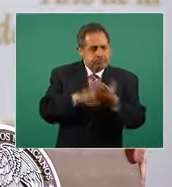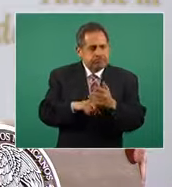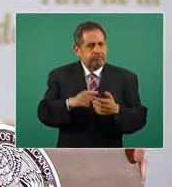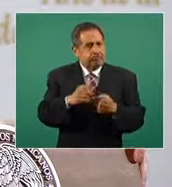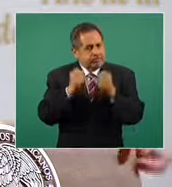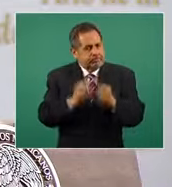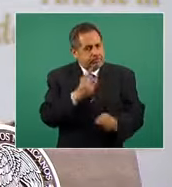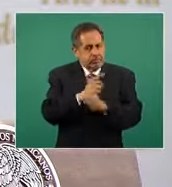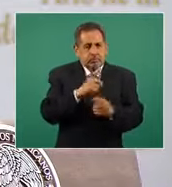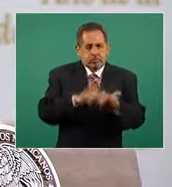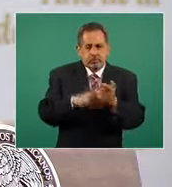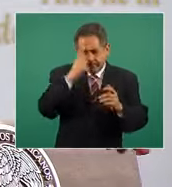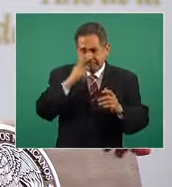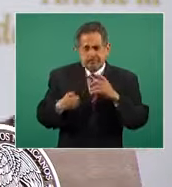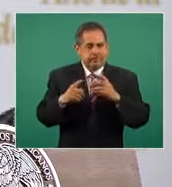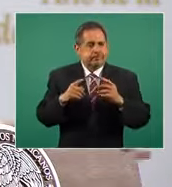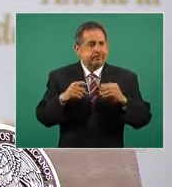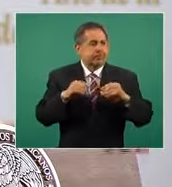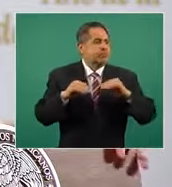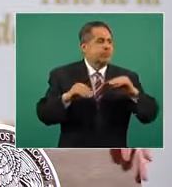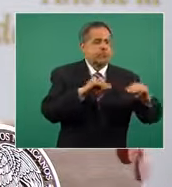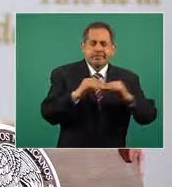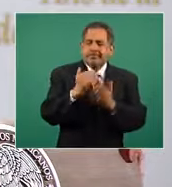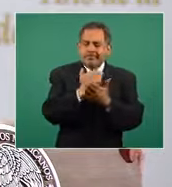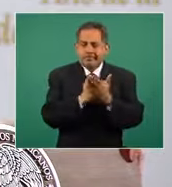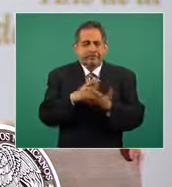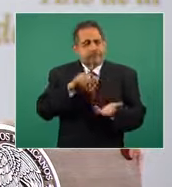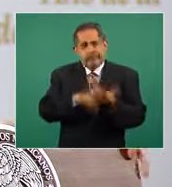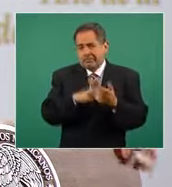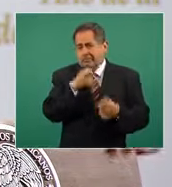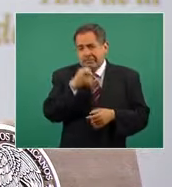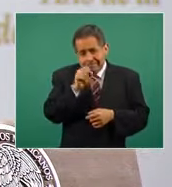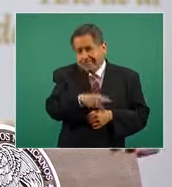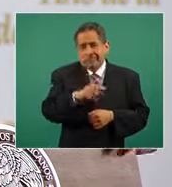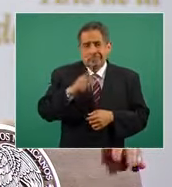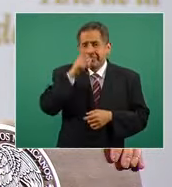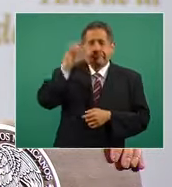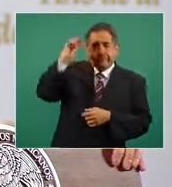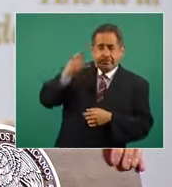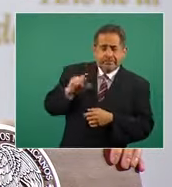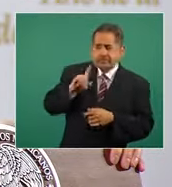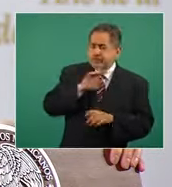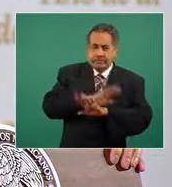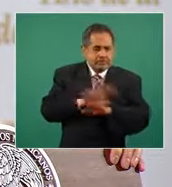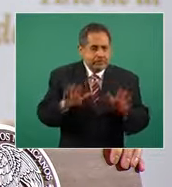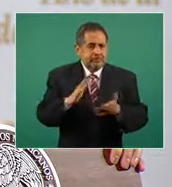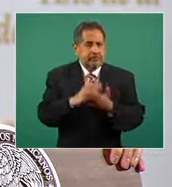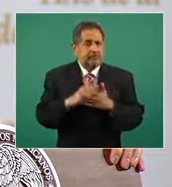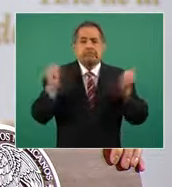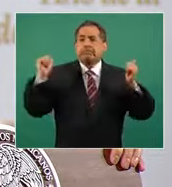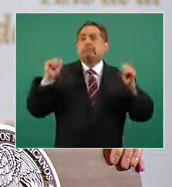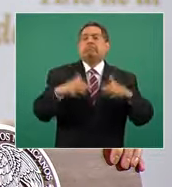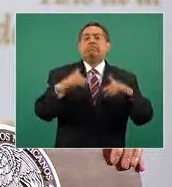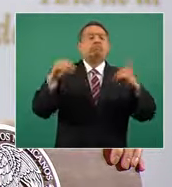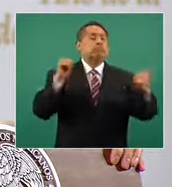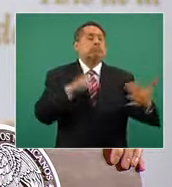la movilidad, las que corresponden al semáforo epidémico, y que se limite el uso de espacios